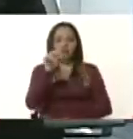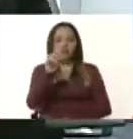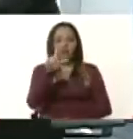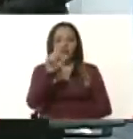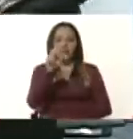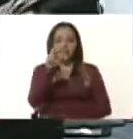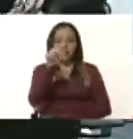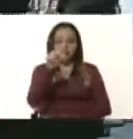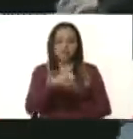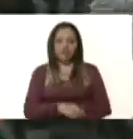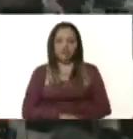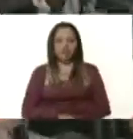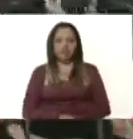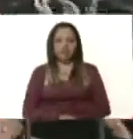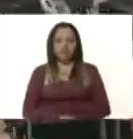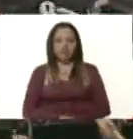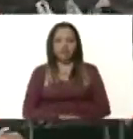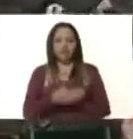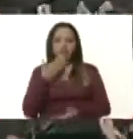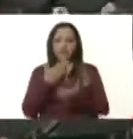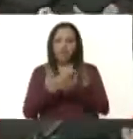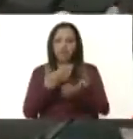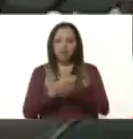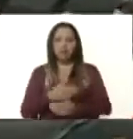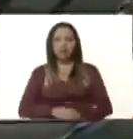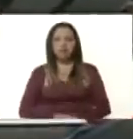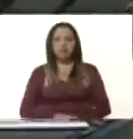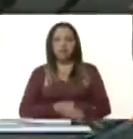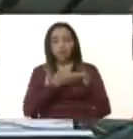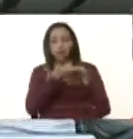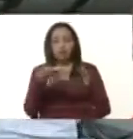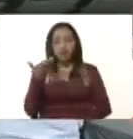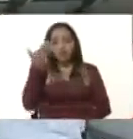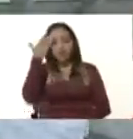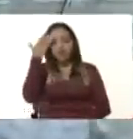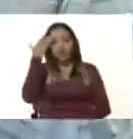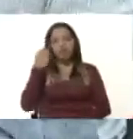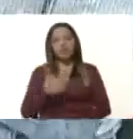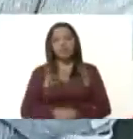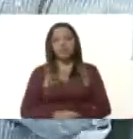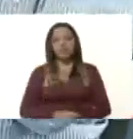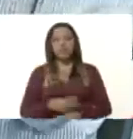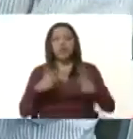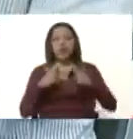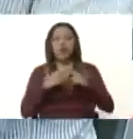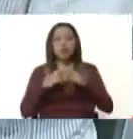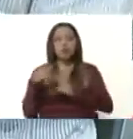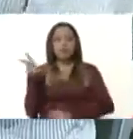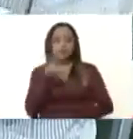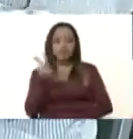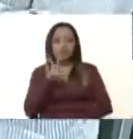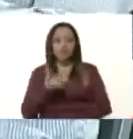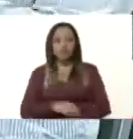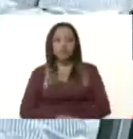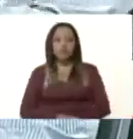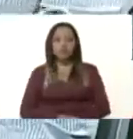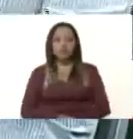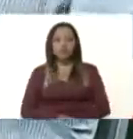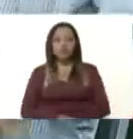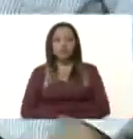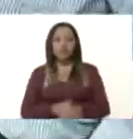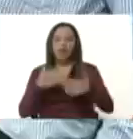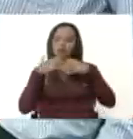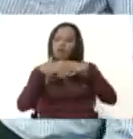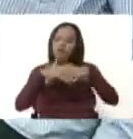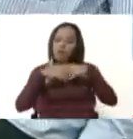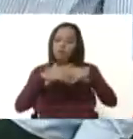Valevén. Gracias. Valevén, ustedes saben, conocen los venezolanos, ¿verdad? Es una